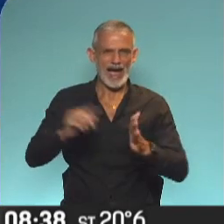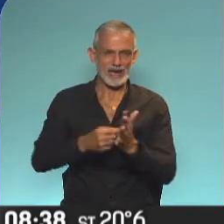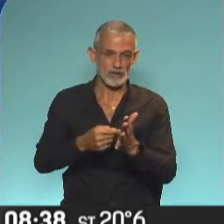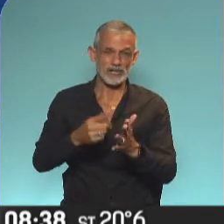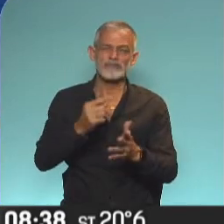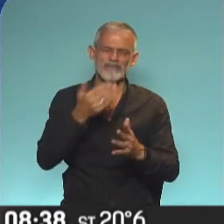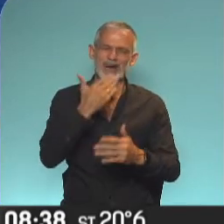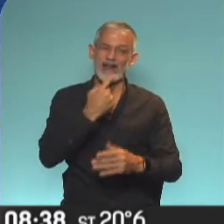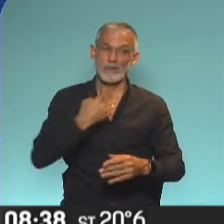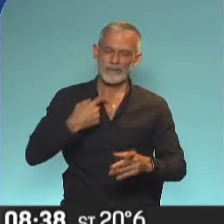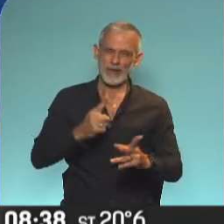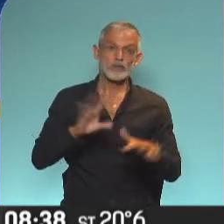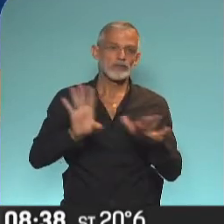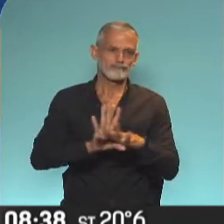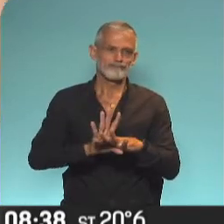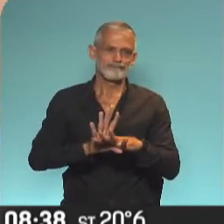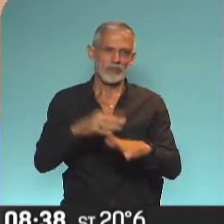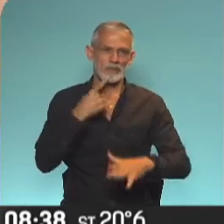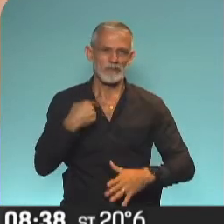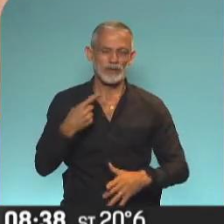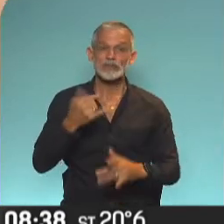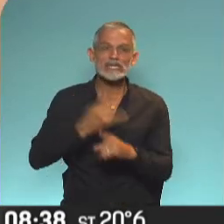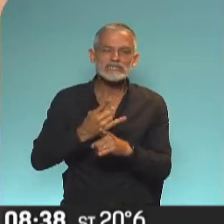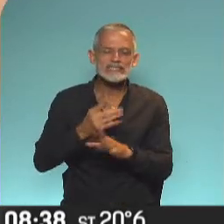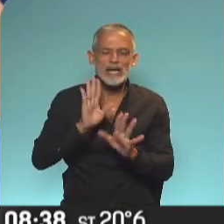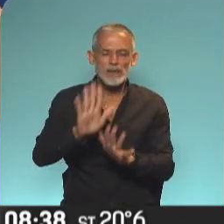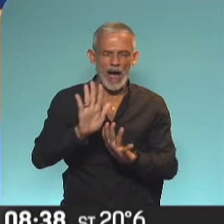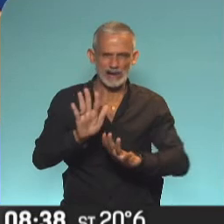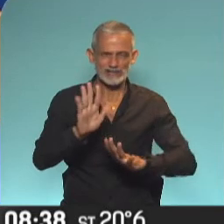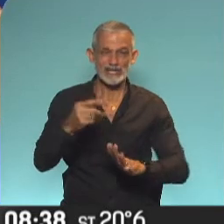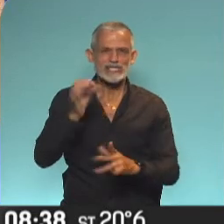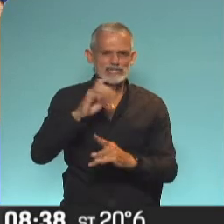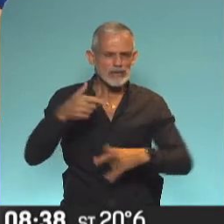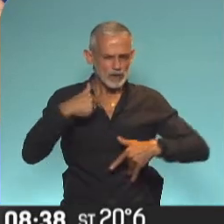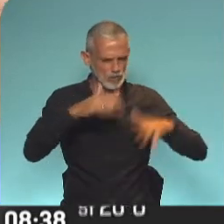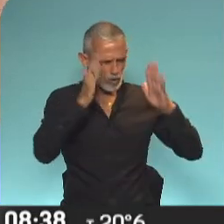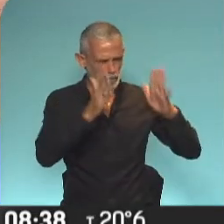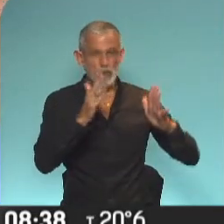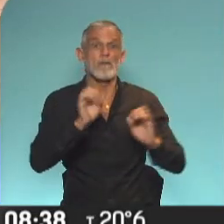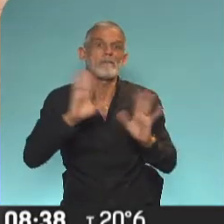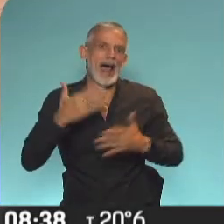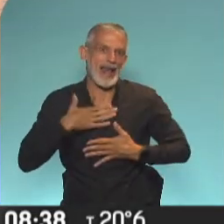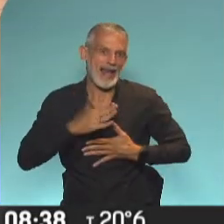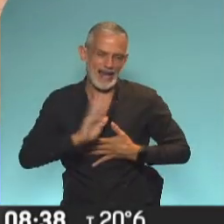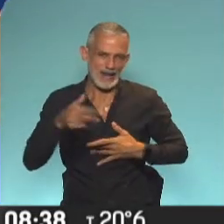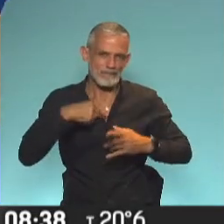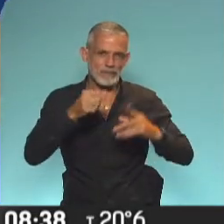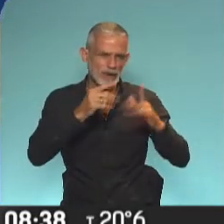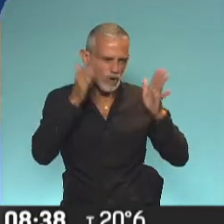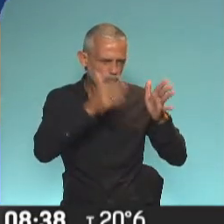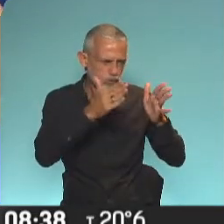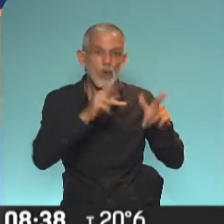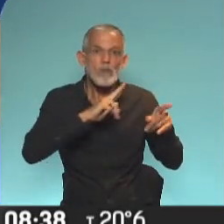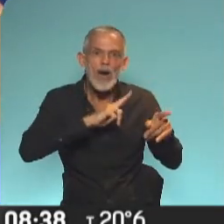esta pregunta porque justamente siempre aparecía, yo digo que teníamos como enfoque mal e insuficiente, pero a la víctima